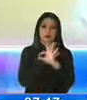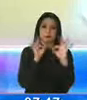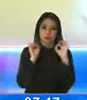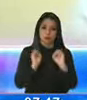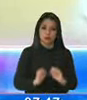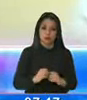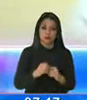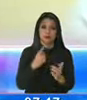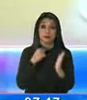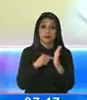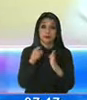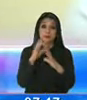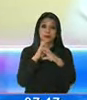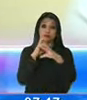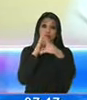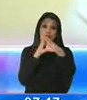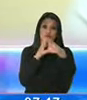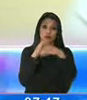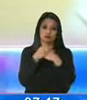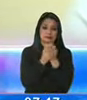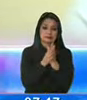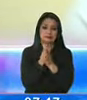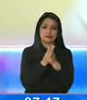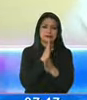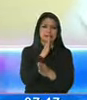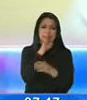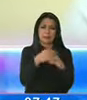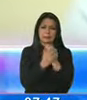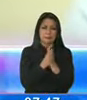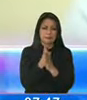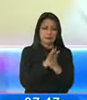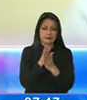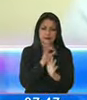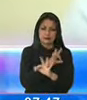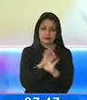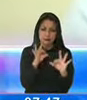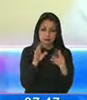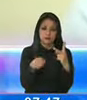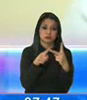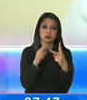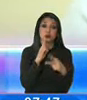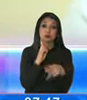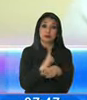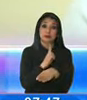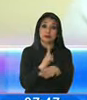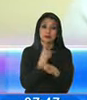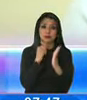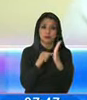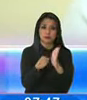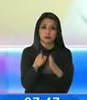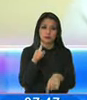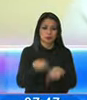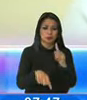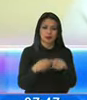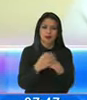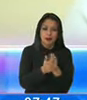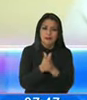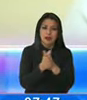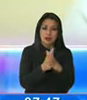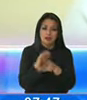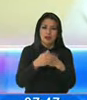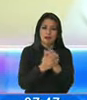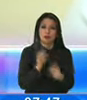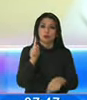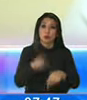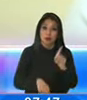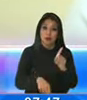Si vamos en transporte público, lavarnos las manitos más seguido, o utilizar, en el caso de que no podamos hacer la limpieza de